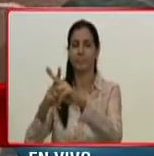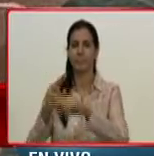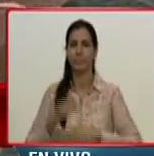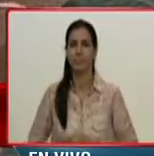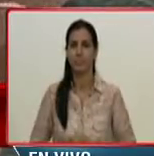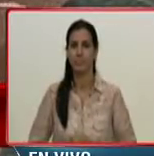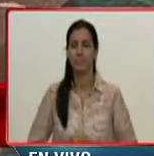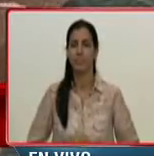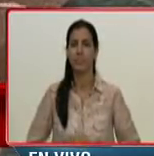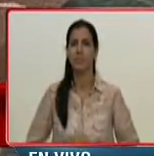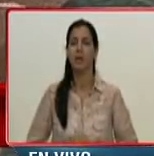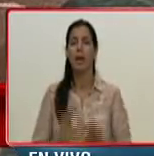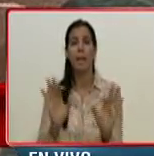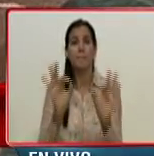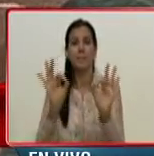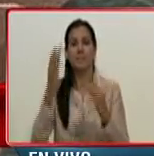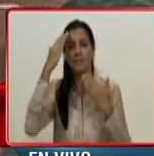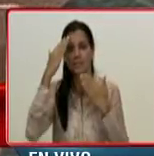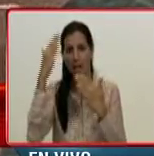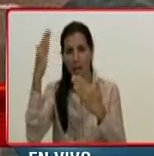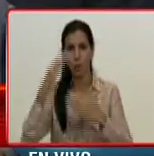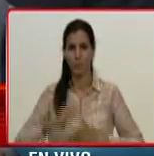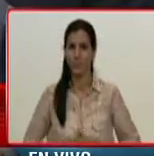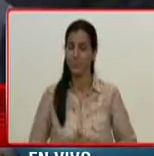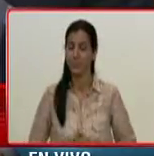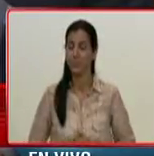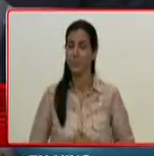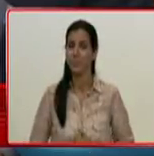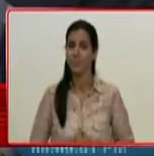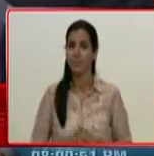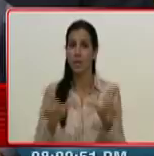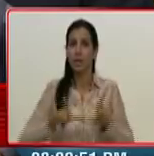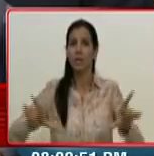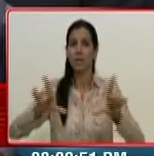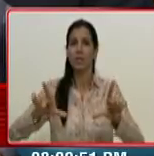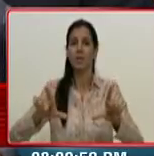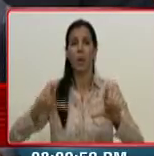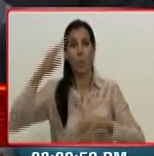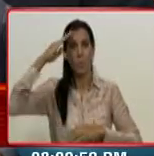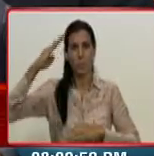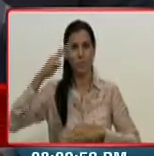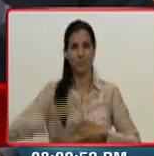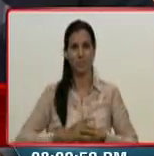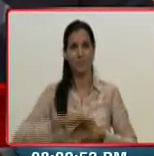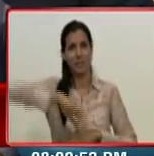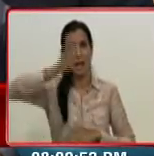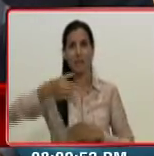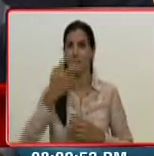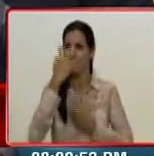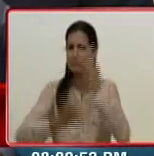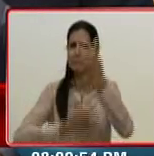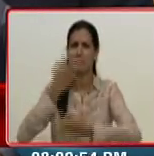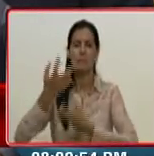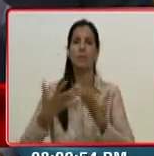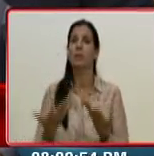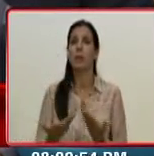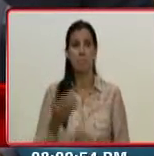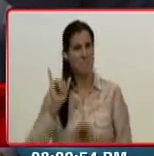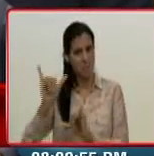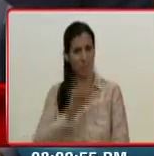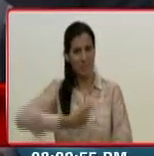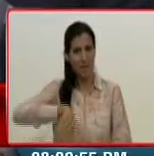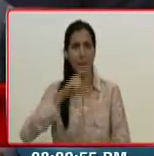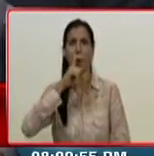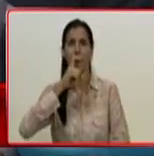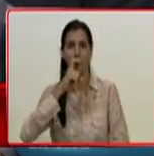un solemne saludo en un cuartel de la montaña que el día de hoy ha sido visitado no solamente por el jefe de Estado, quien se